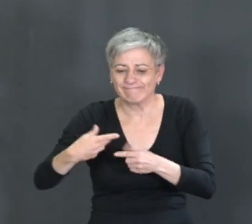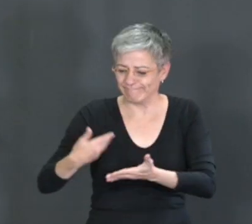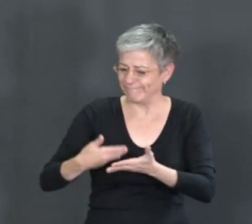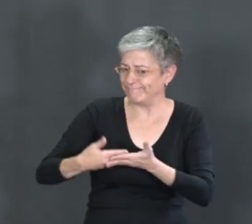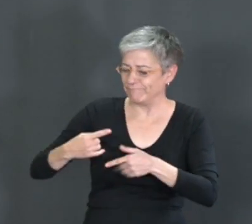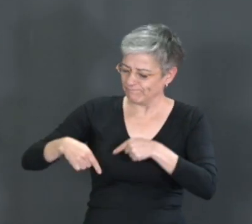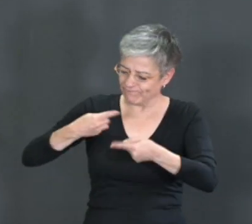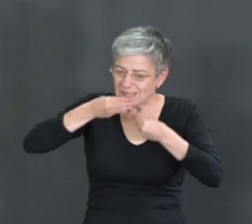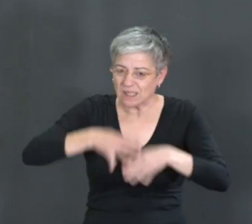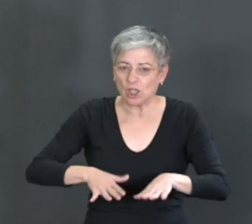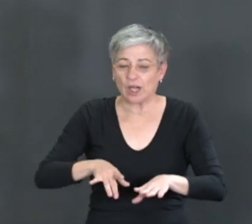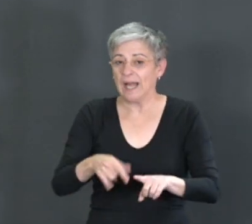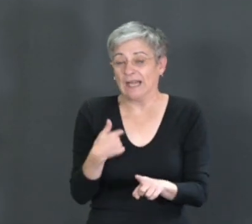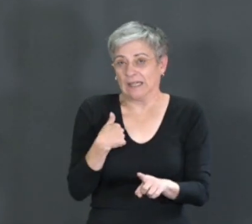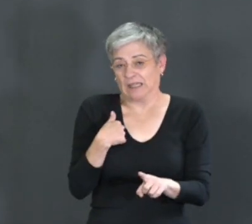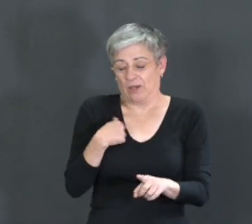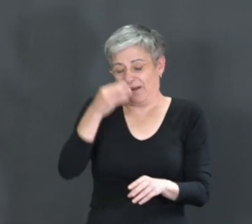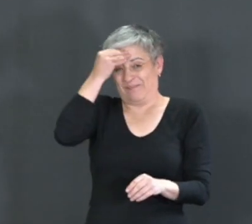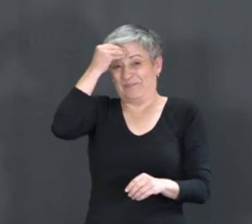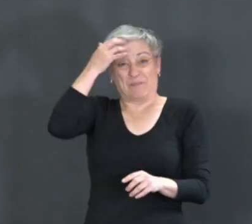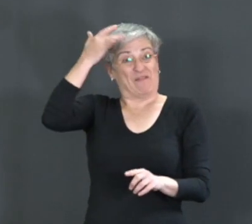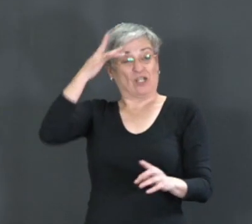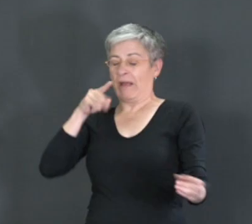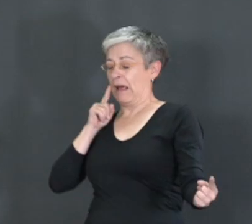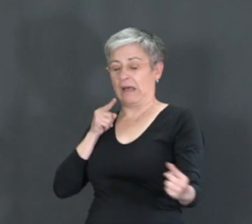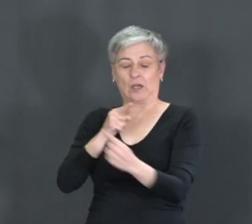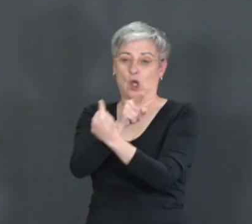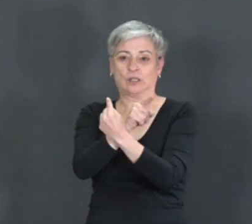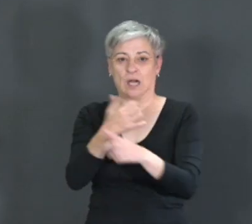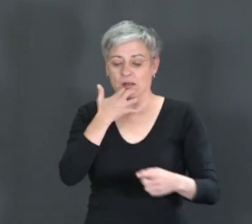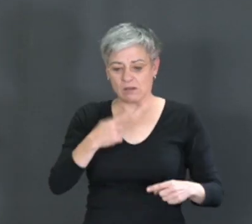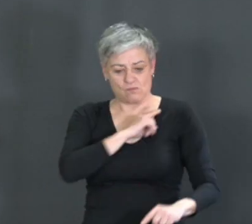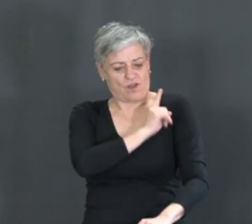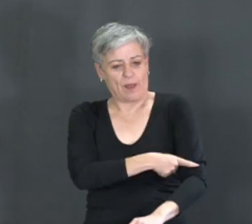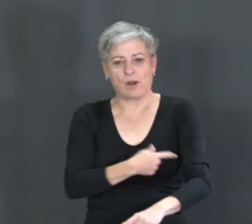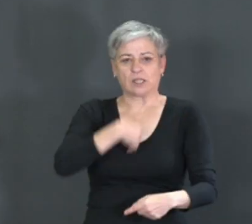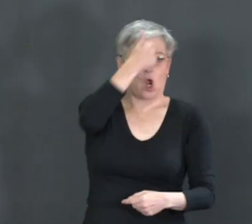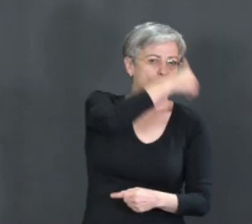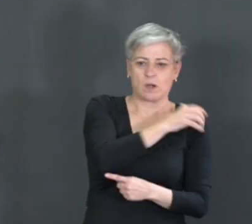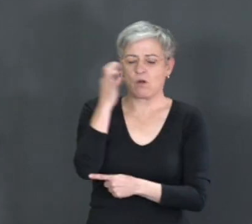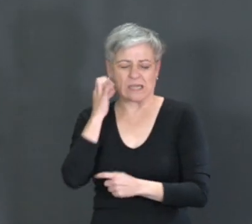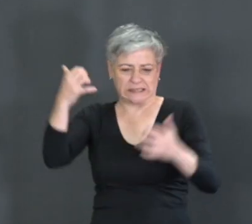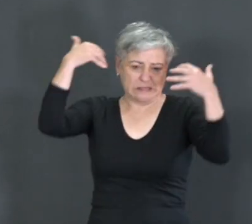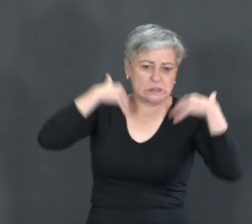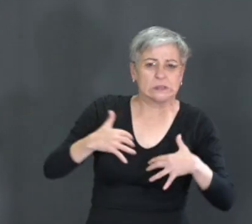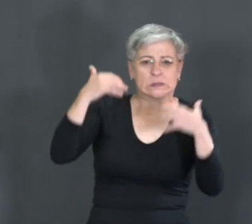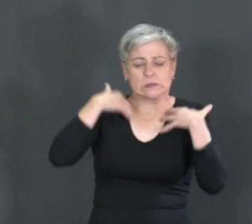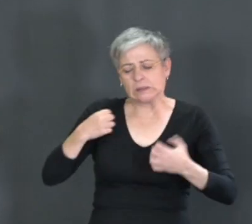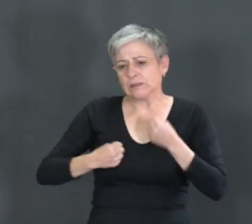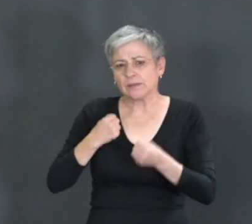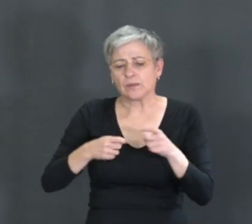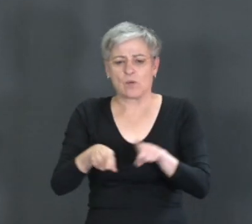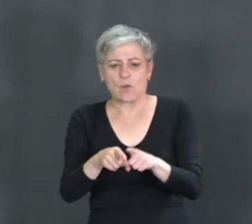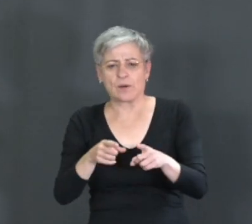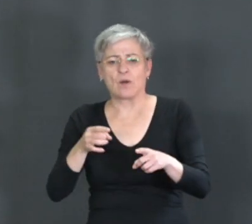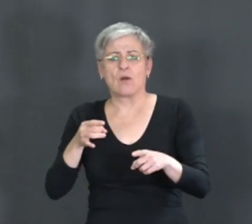Y eso va en contra mía, ¿no? Que unos esforzados deportistas, hombres y mujeres, suden la camiseta o le den a un